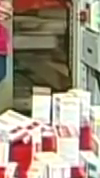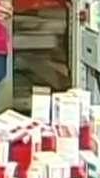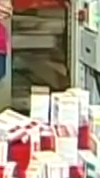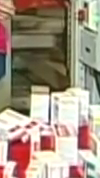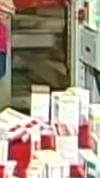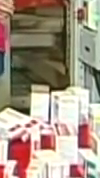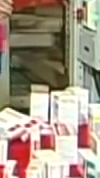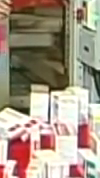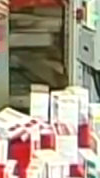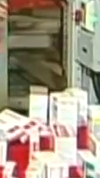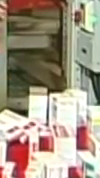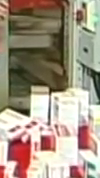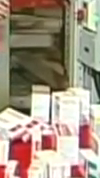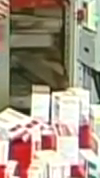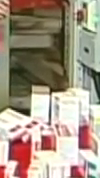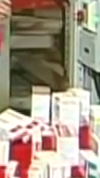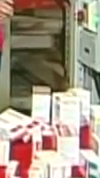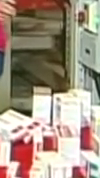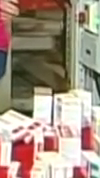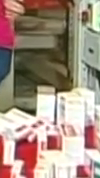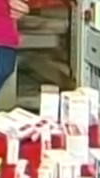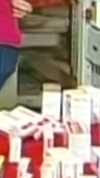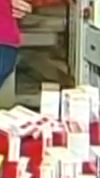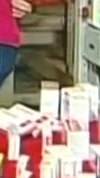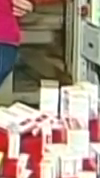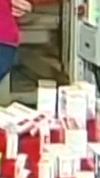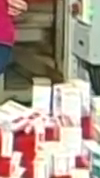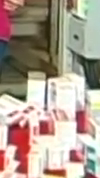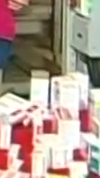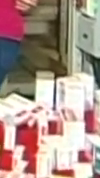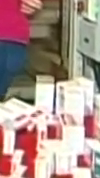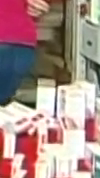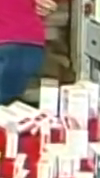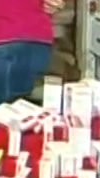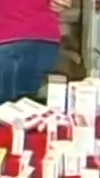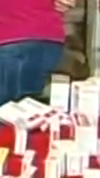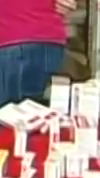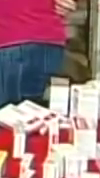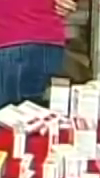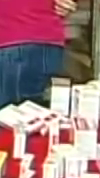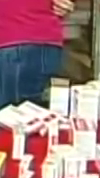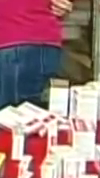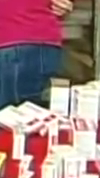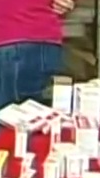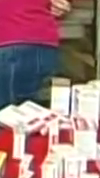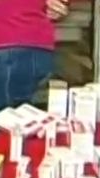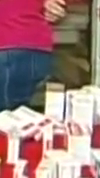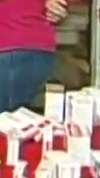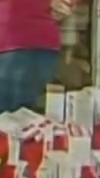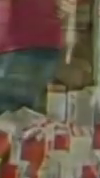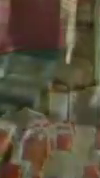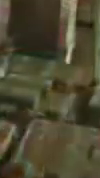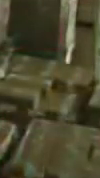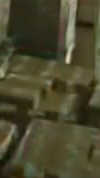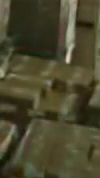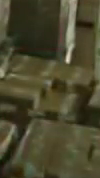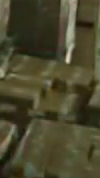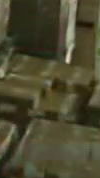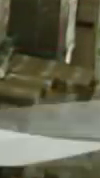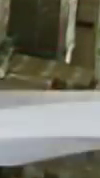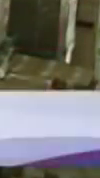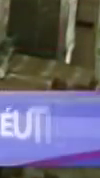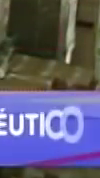a mostrarle a nuestro pueblo cómo funciona esta maravilla tecnológica que montó nuestro comandante Chávez con el pueblo